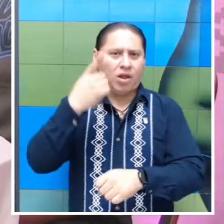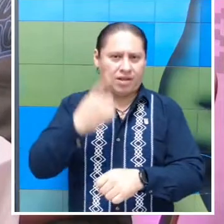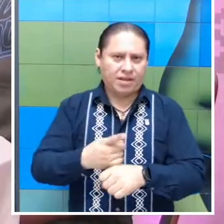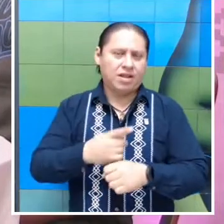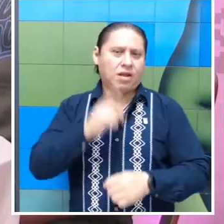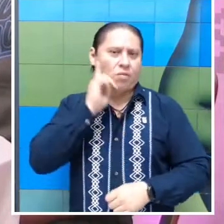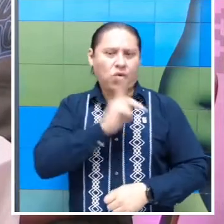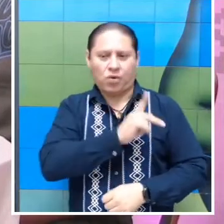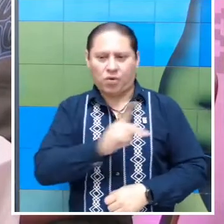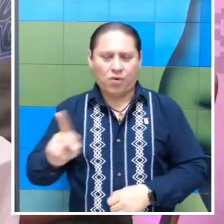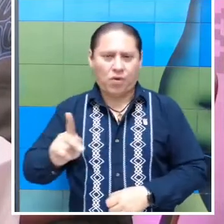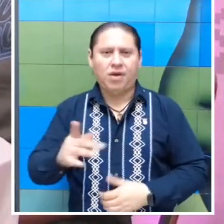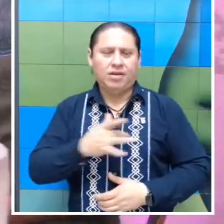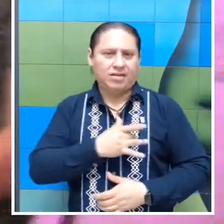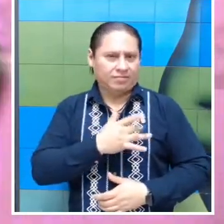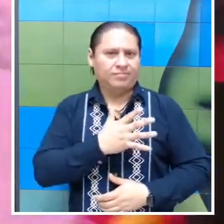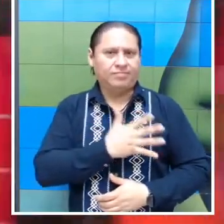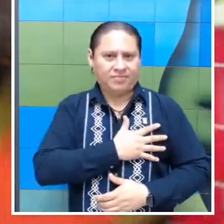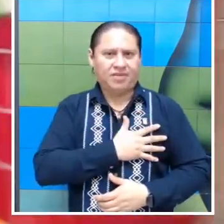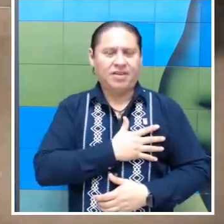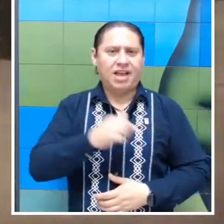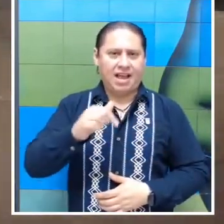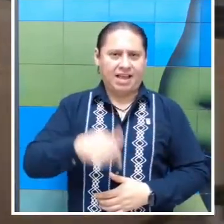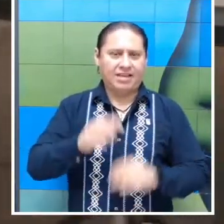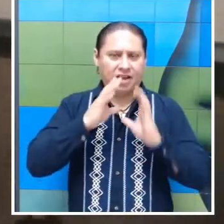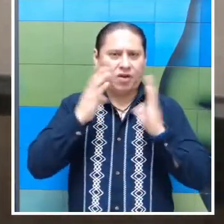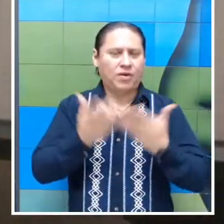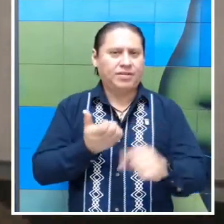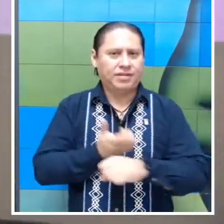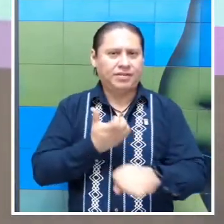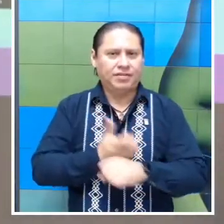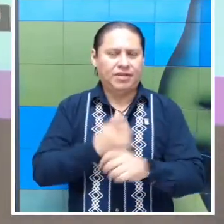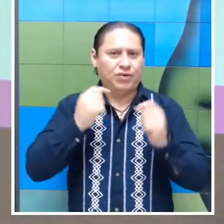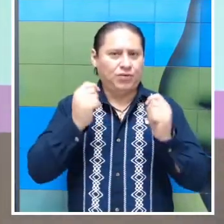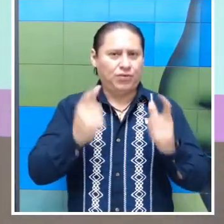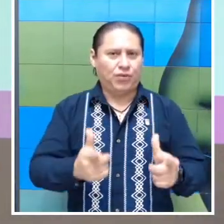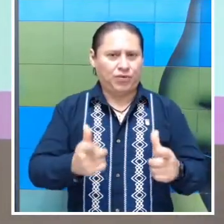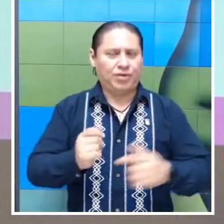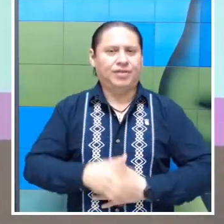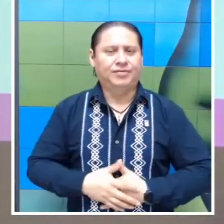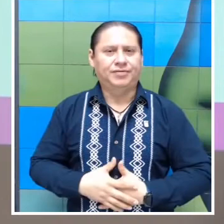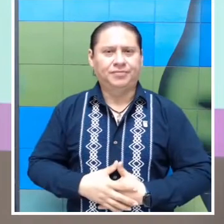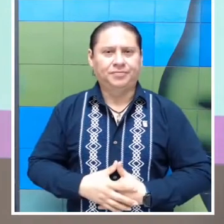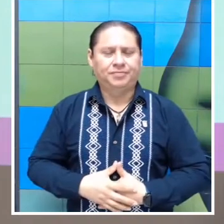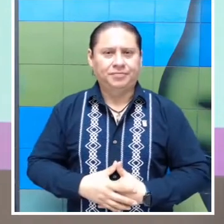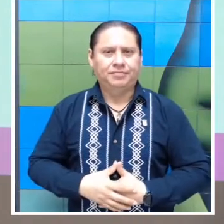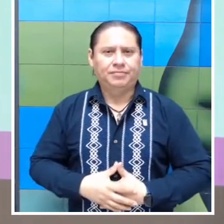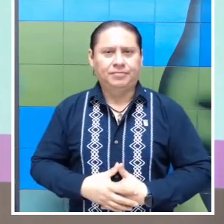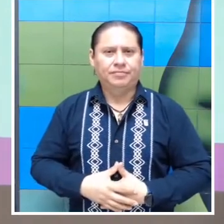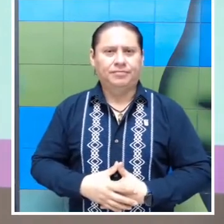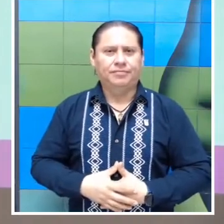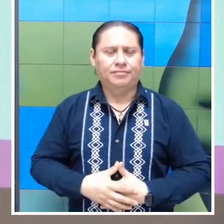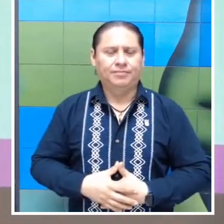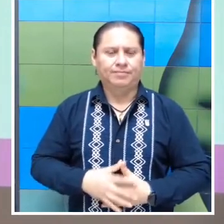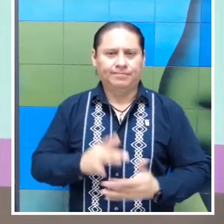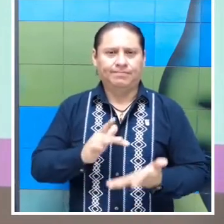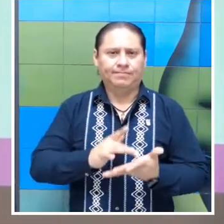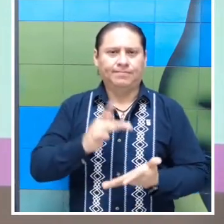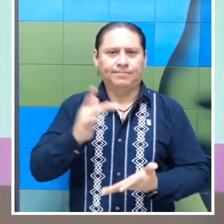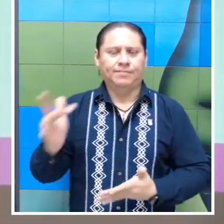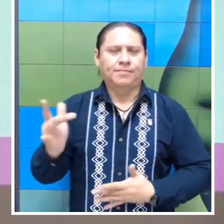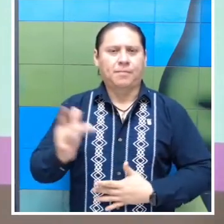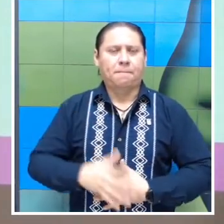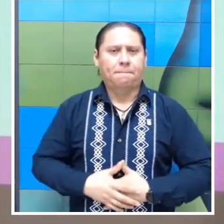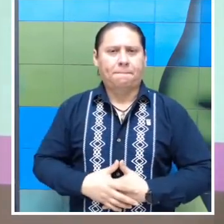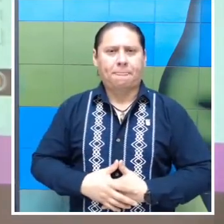de Chiapas, Legislando con el Corazón, 18 de diciembre de 2022, Tuxtla Gutiérrez, Chiapas. Gracias. Gracias, diputada